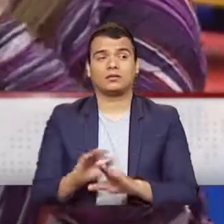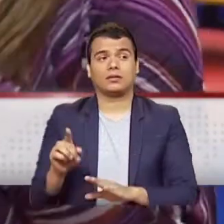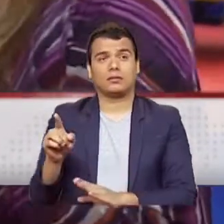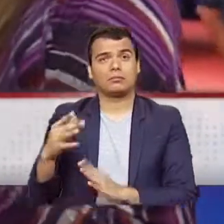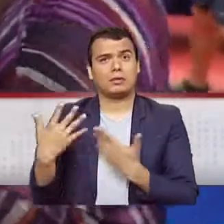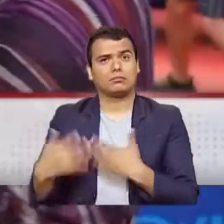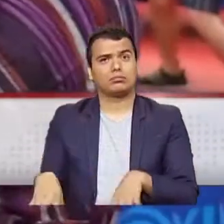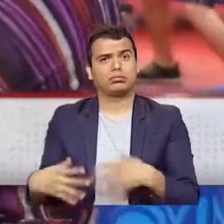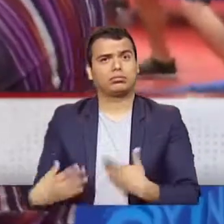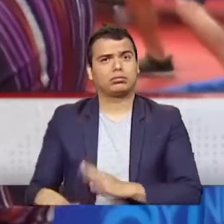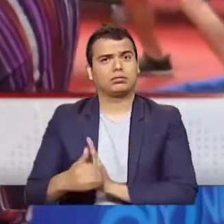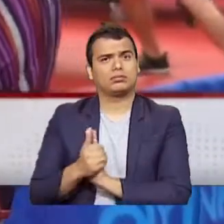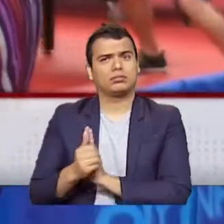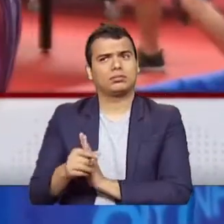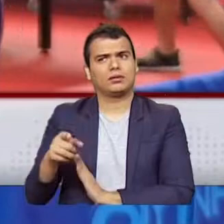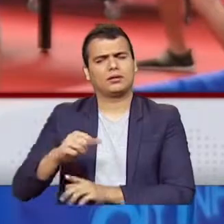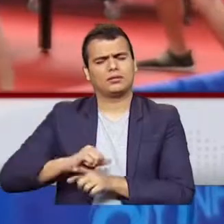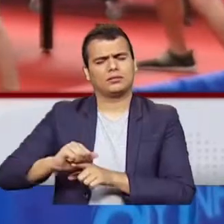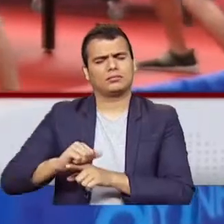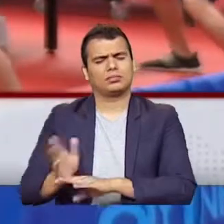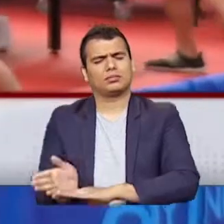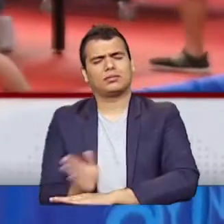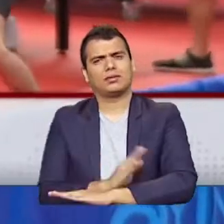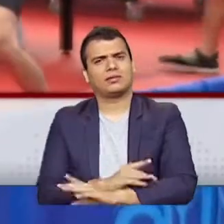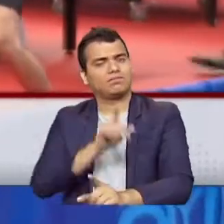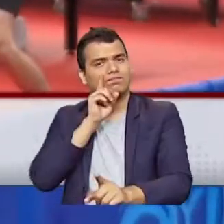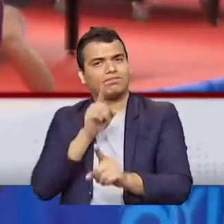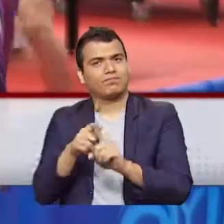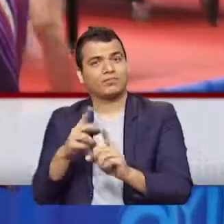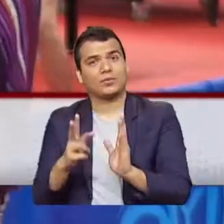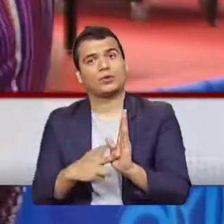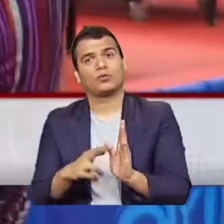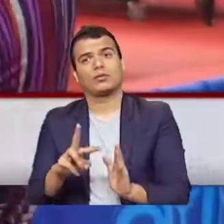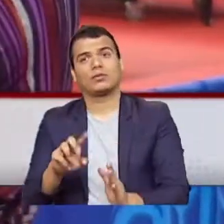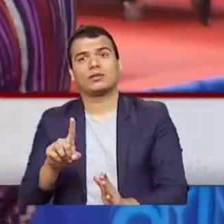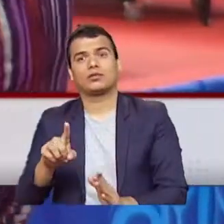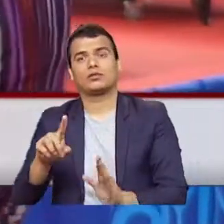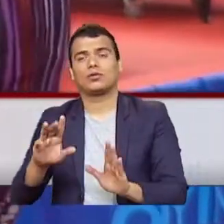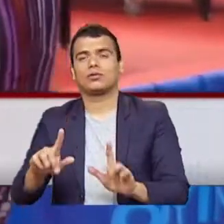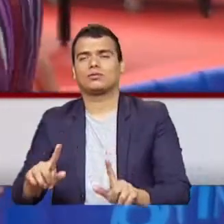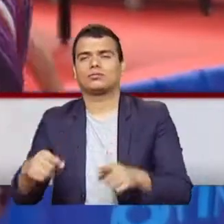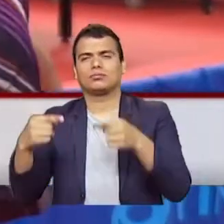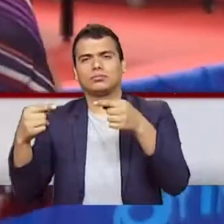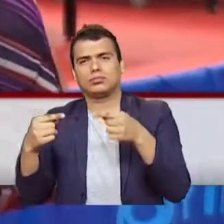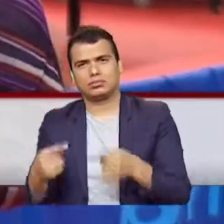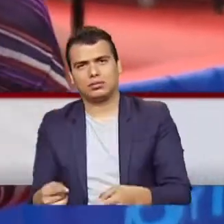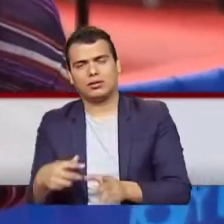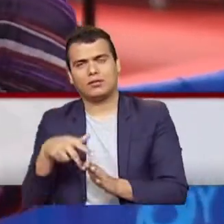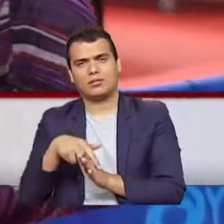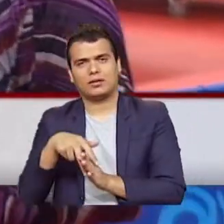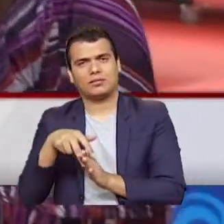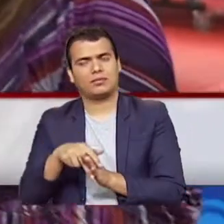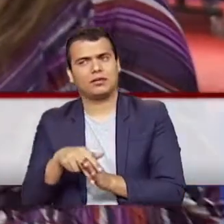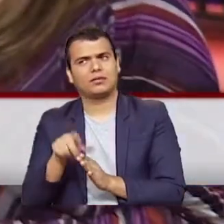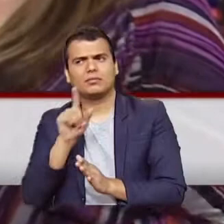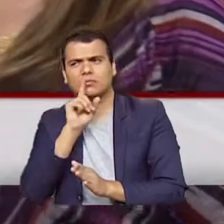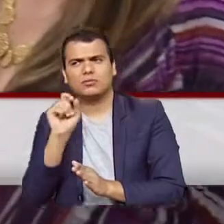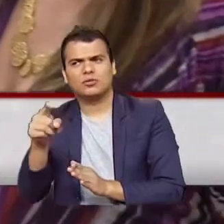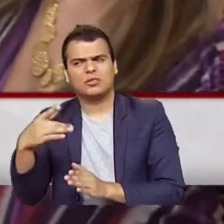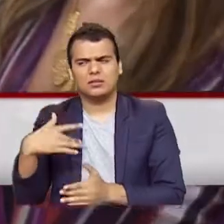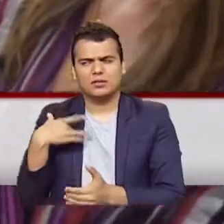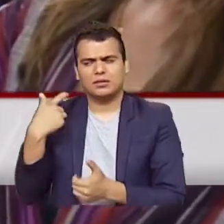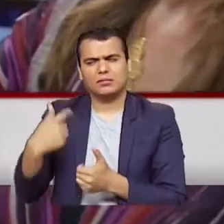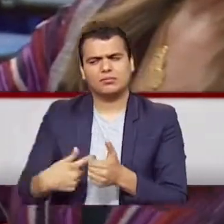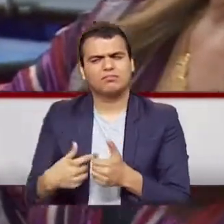y que se prepara para los Juegos Panamericanos Junior Cali 2021. Bueno, lo que significa estar dentro de este proceso, Juliana. Pues